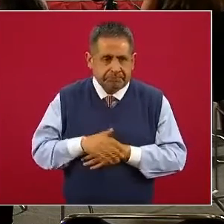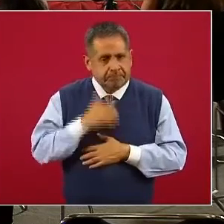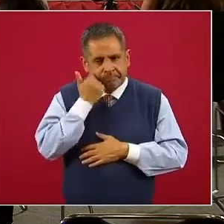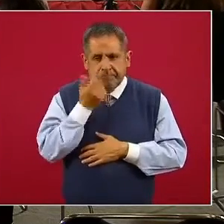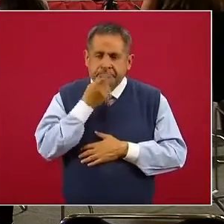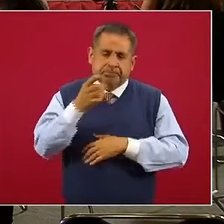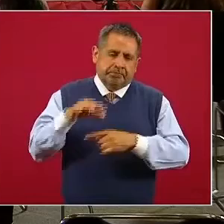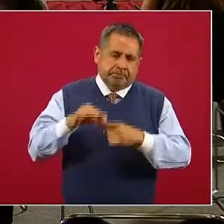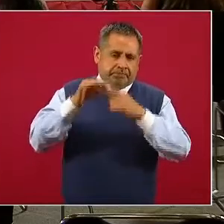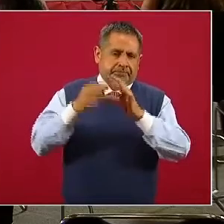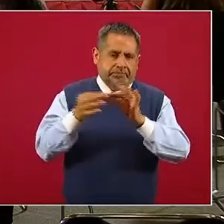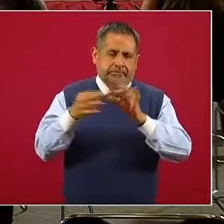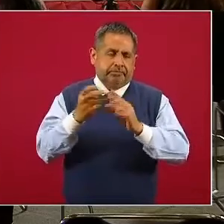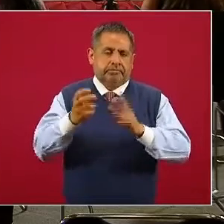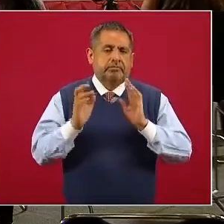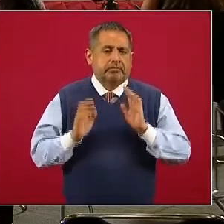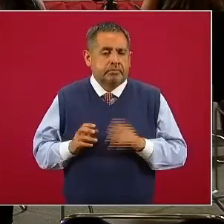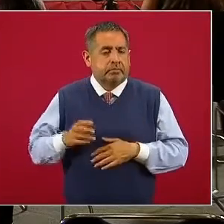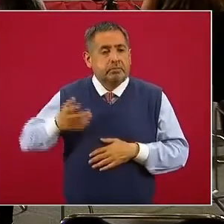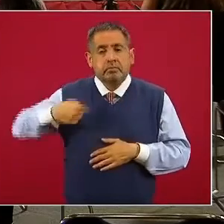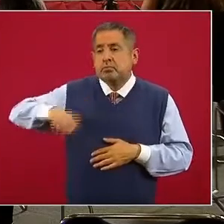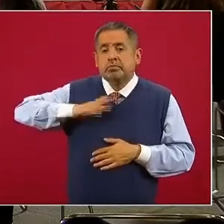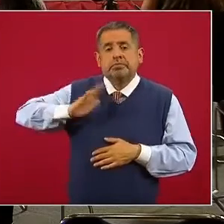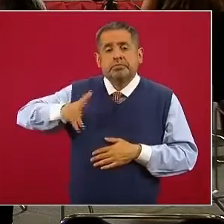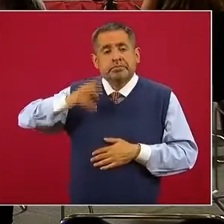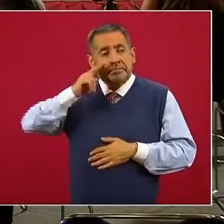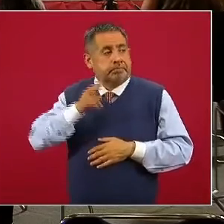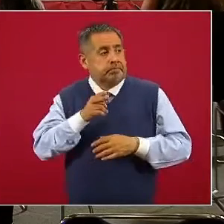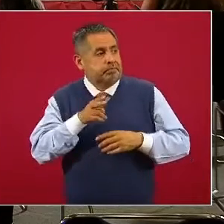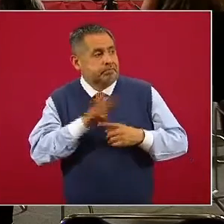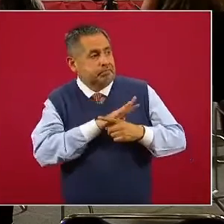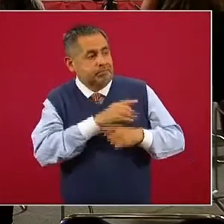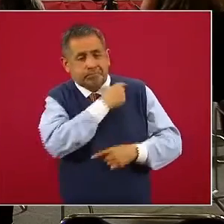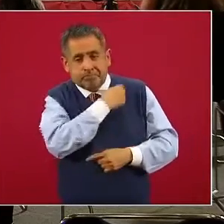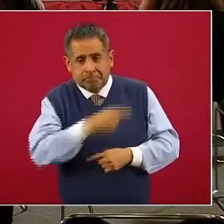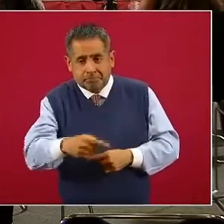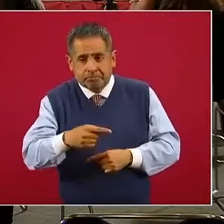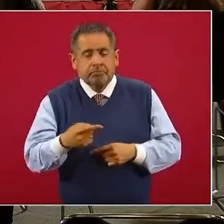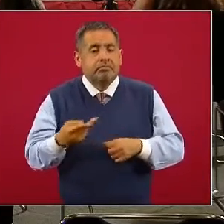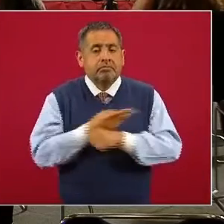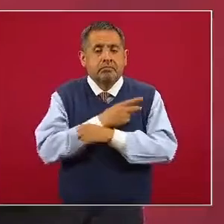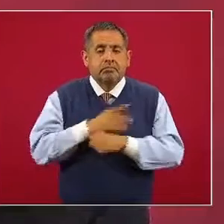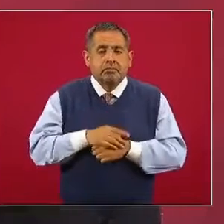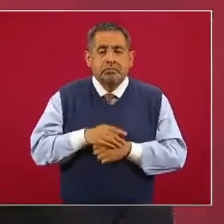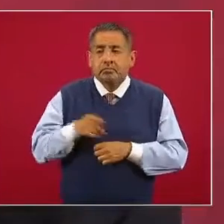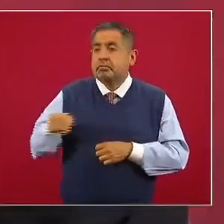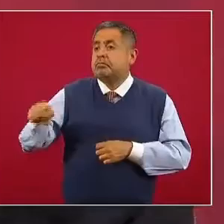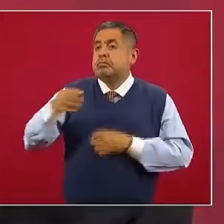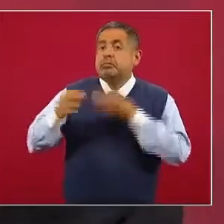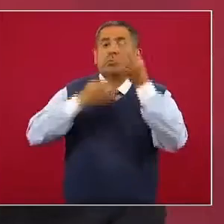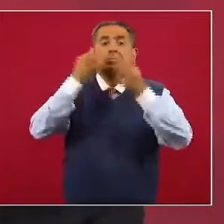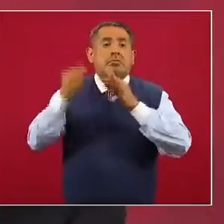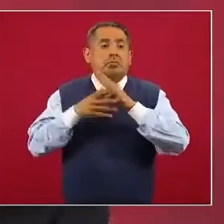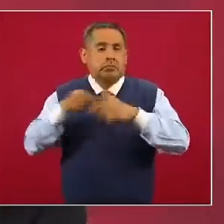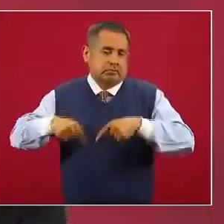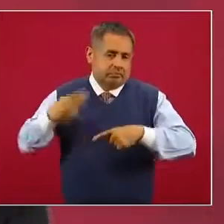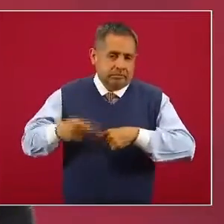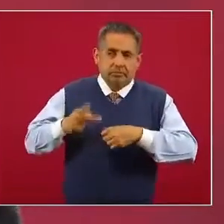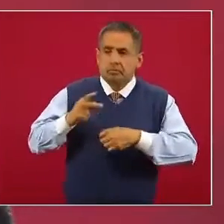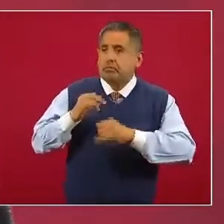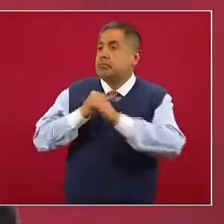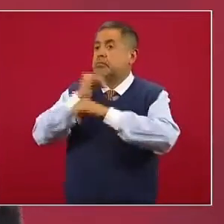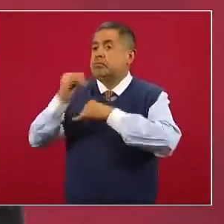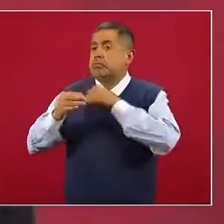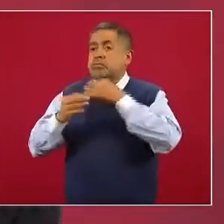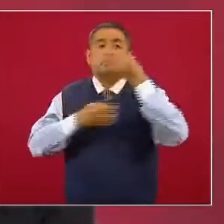eso. Como hemos visto a lo largo de la epidemia, es frecuente que aparezcan noticias nacionales o internacionales